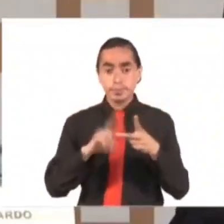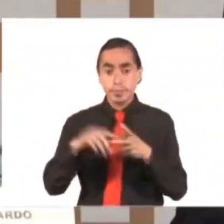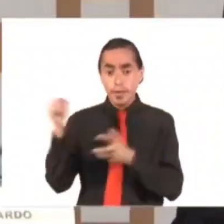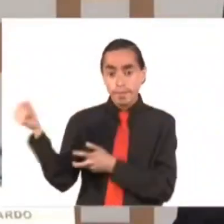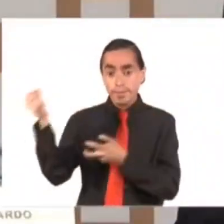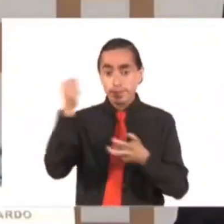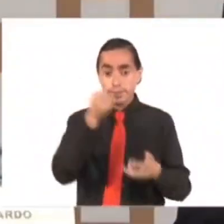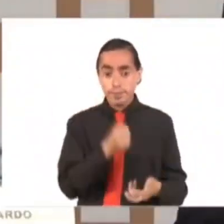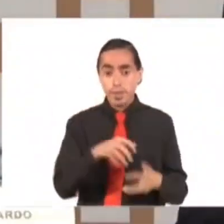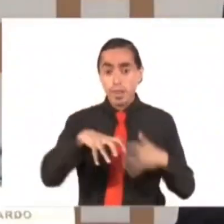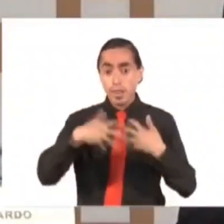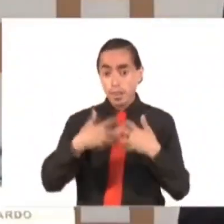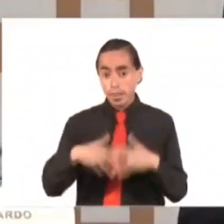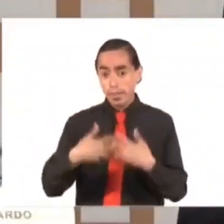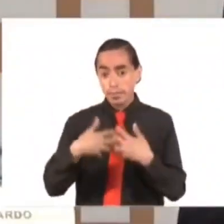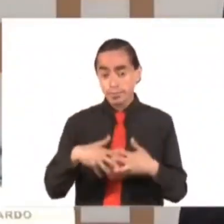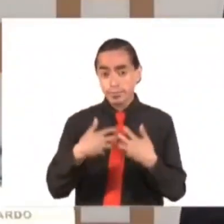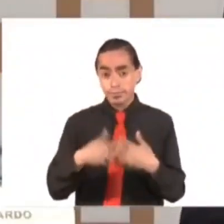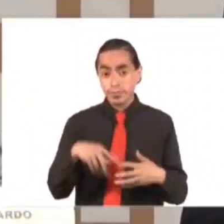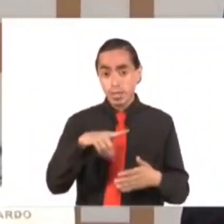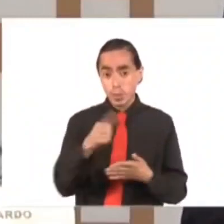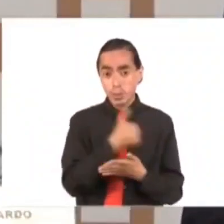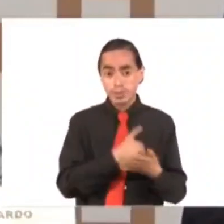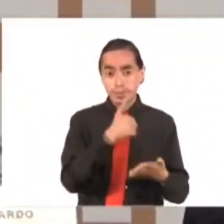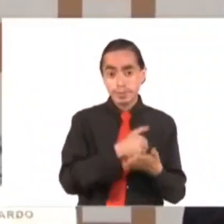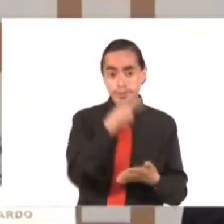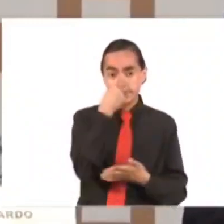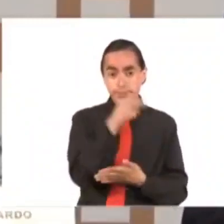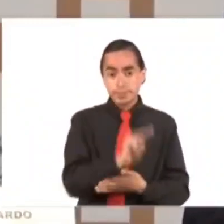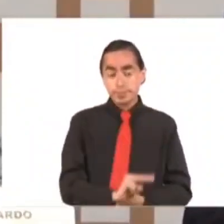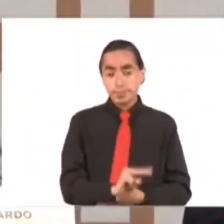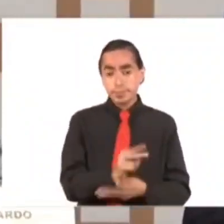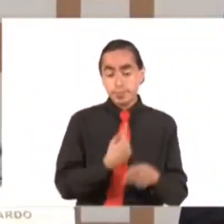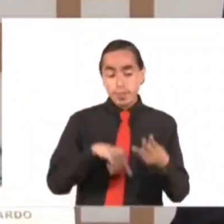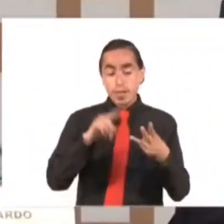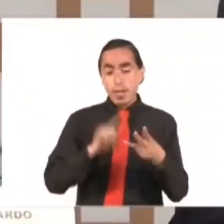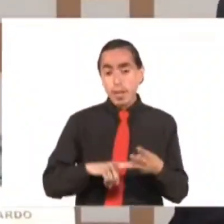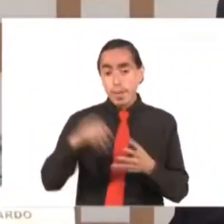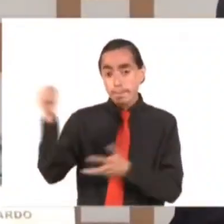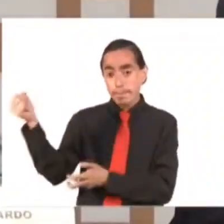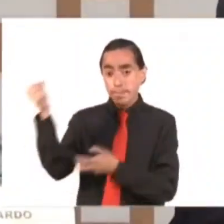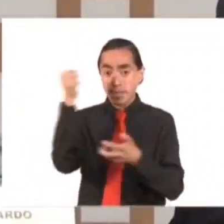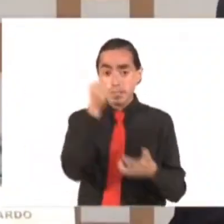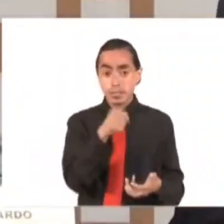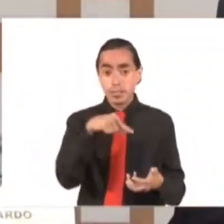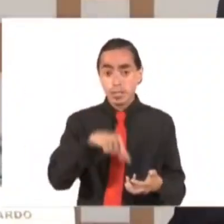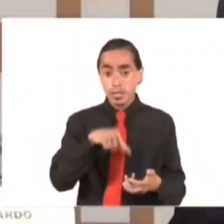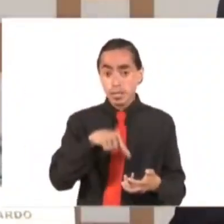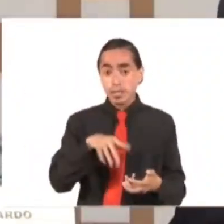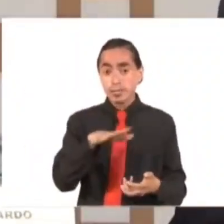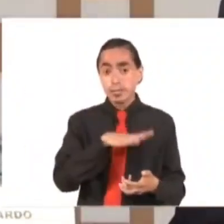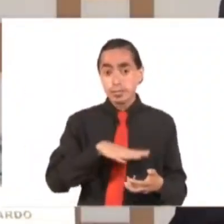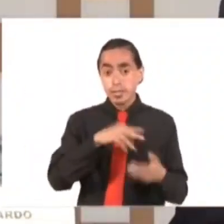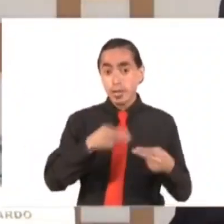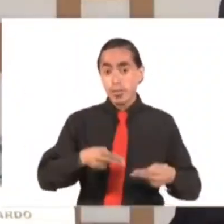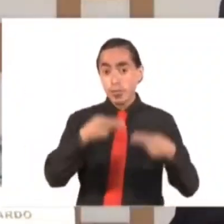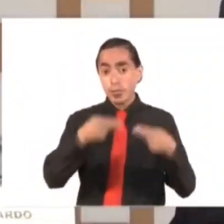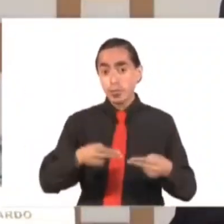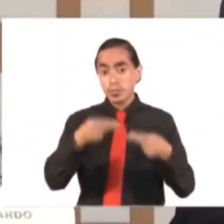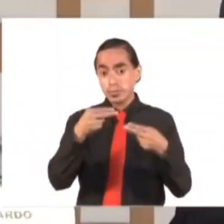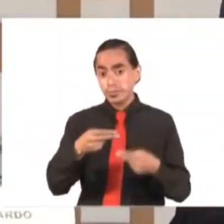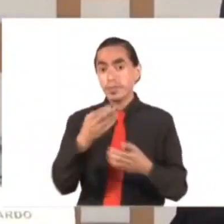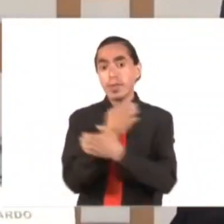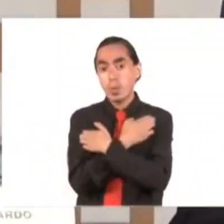inversiones del sector manufacturero en la Ciudad de México, inversiones en el sector comercio, inversiones